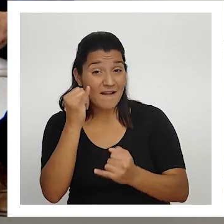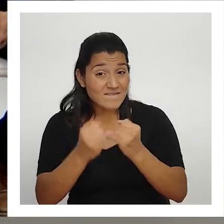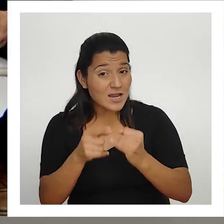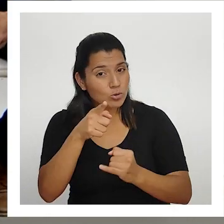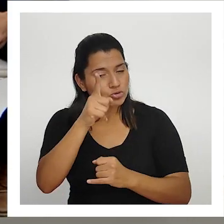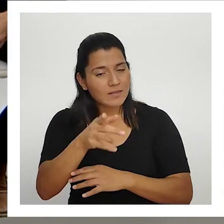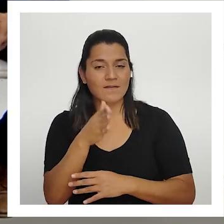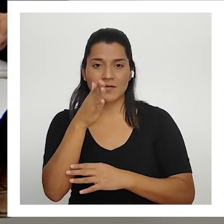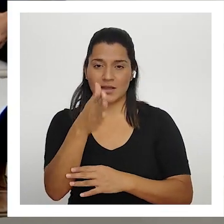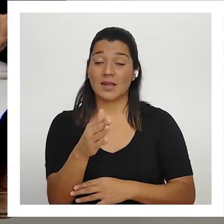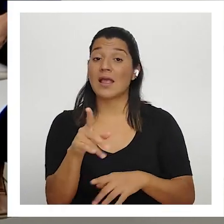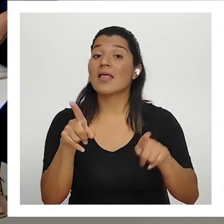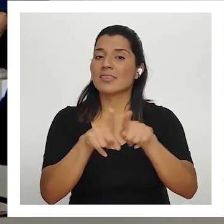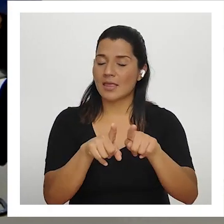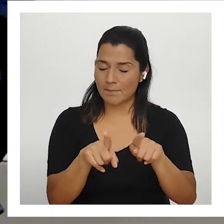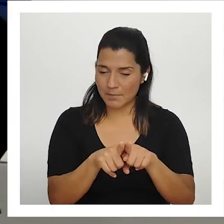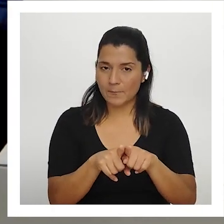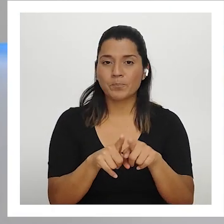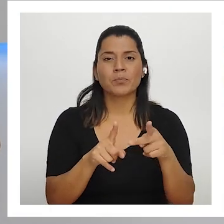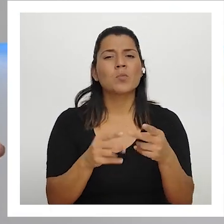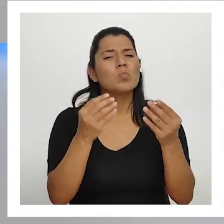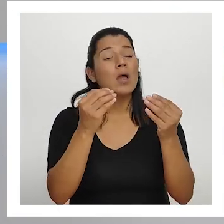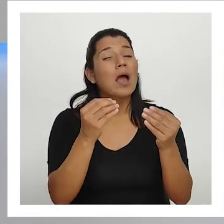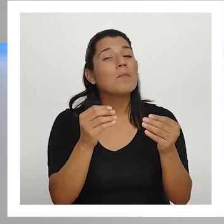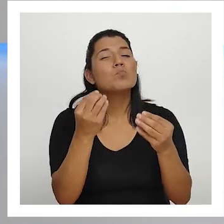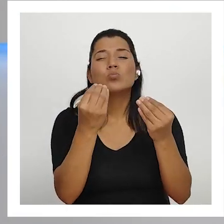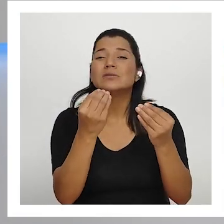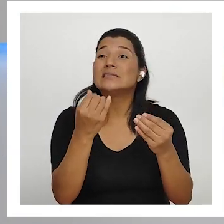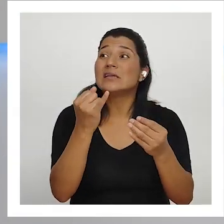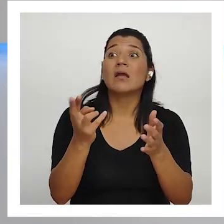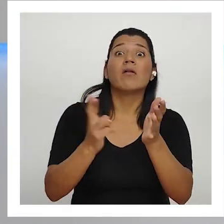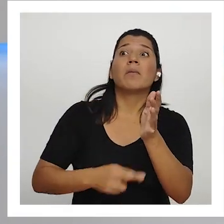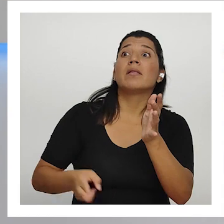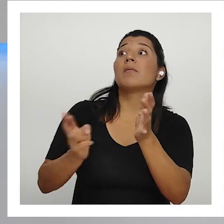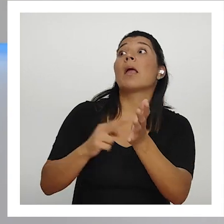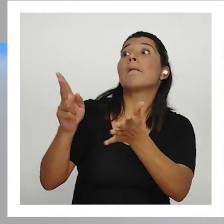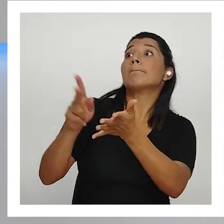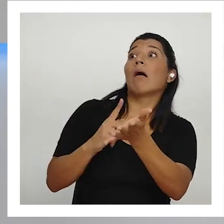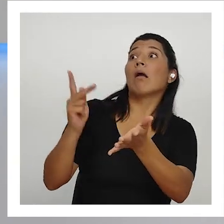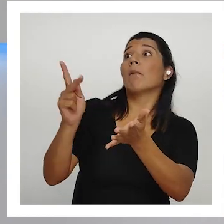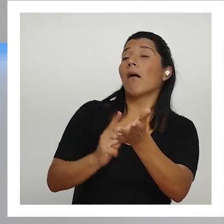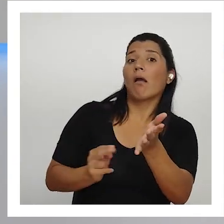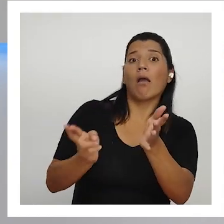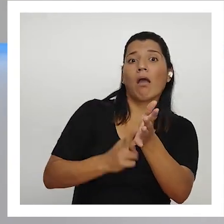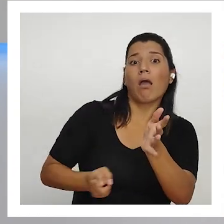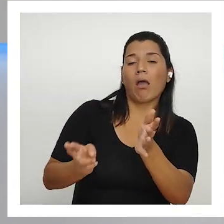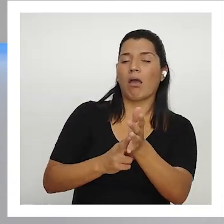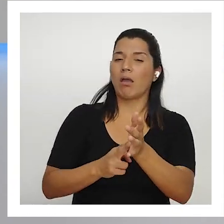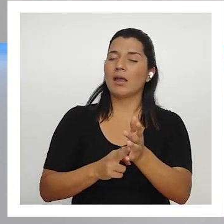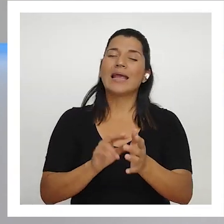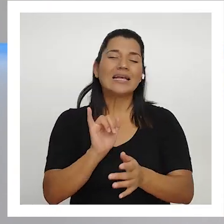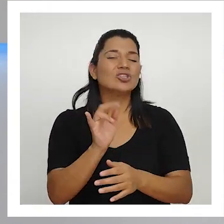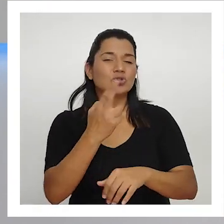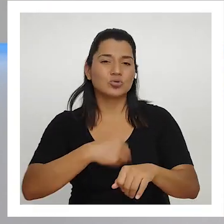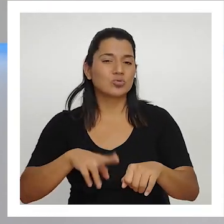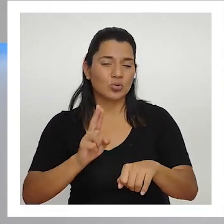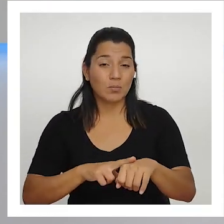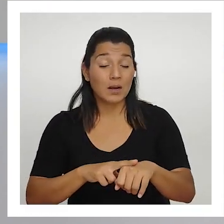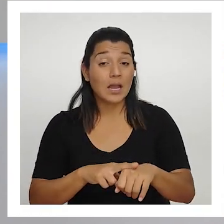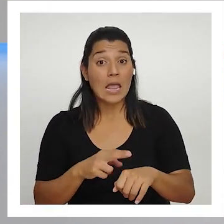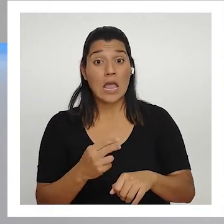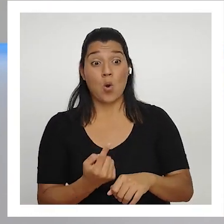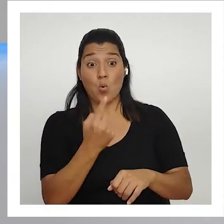nosotros directamente a la embajada y realizar ahí el trámite. Entonces va a ser una sospecha más el hecho de que me indiquen que no, que todo lo van a hacer ellos, que ellos se van a encargar